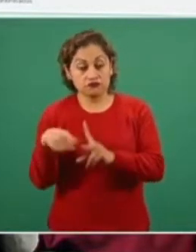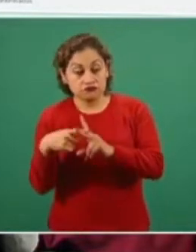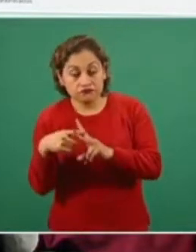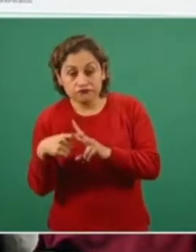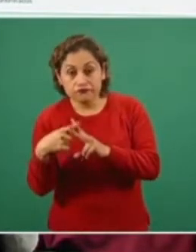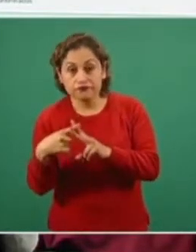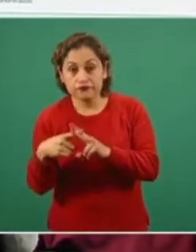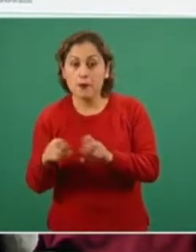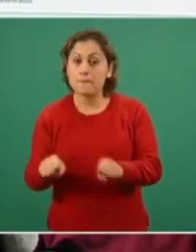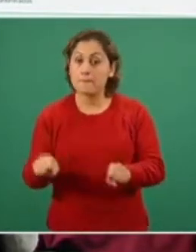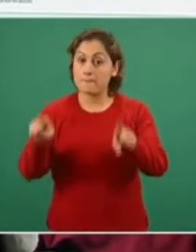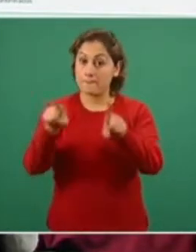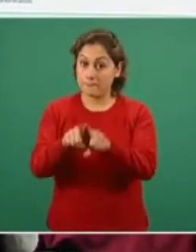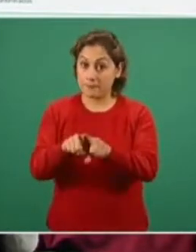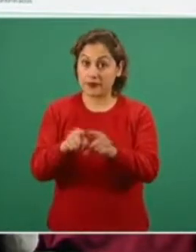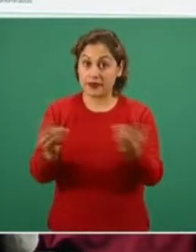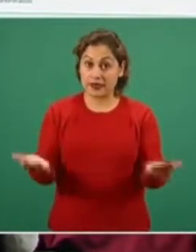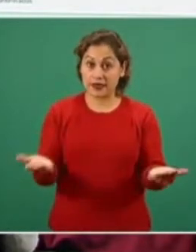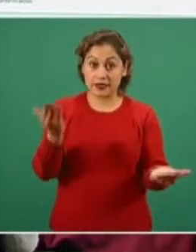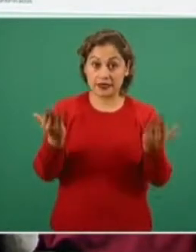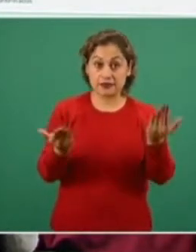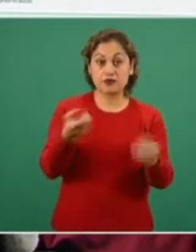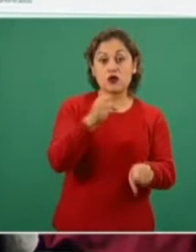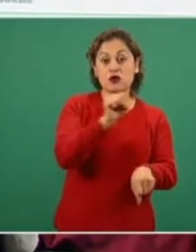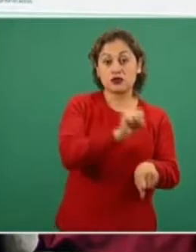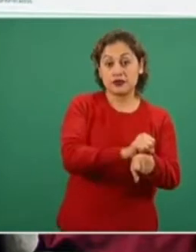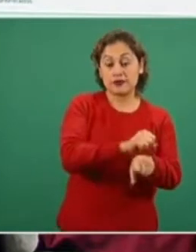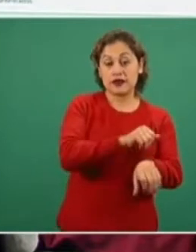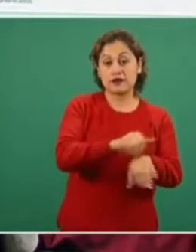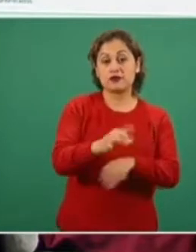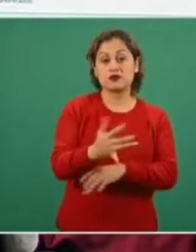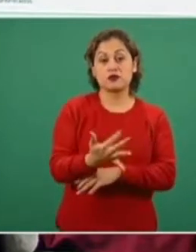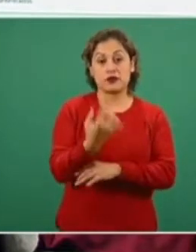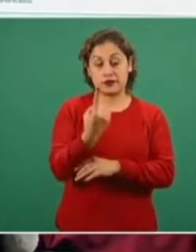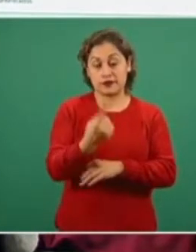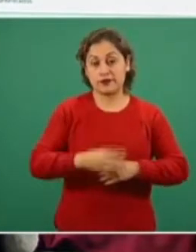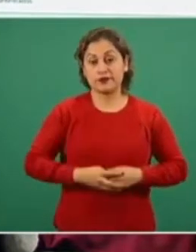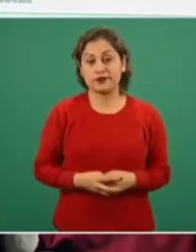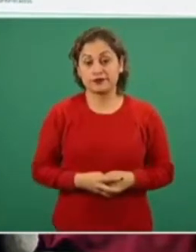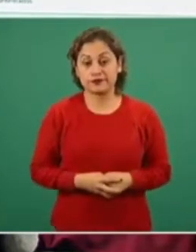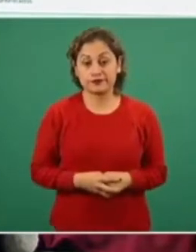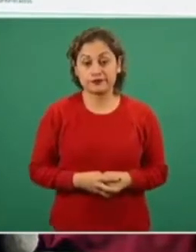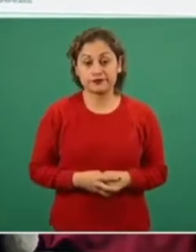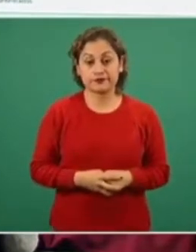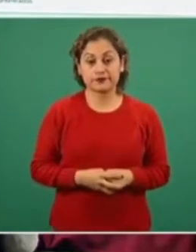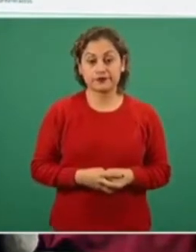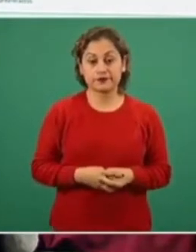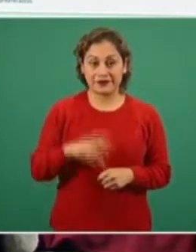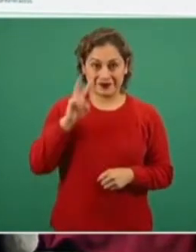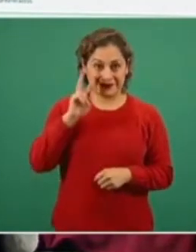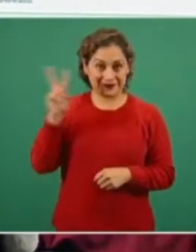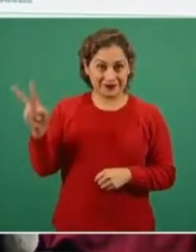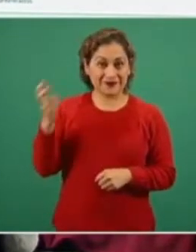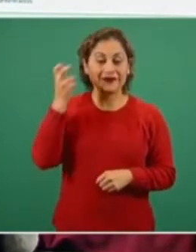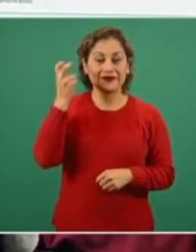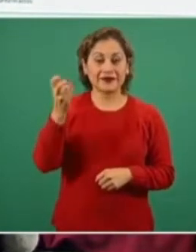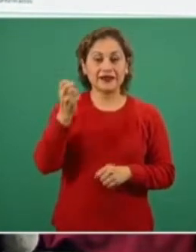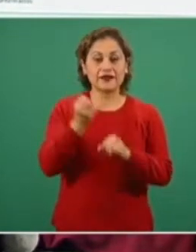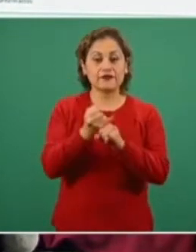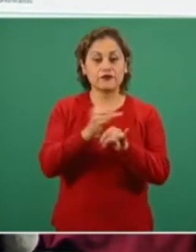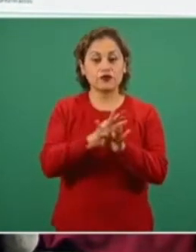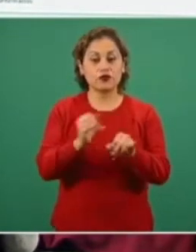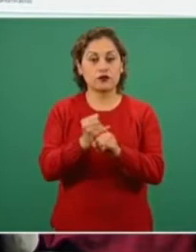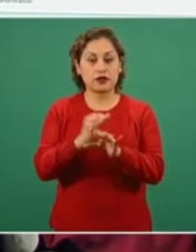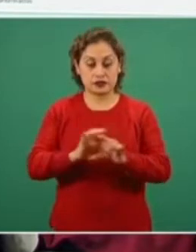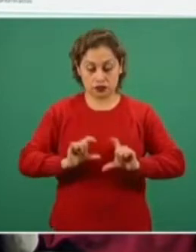misma porcentaje de positividad de la semana 51. Y aquí tenemos los datos que actualizados hasta